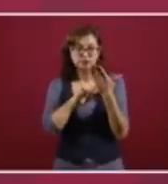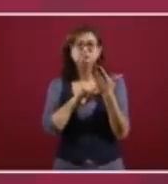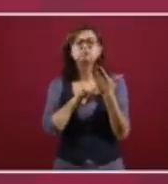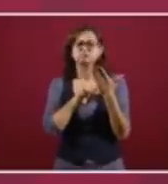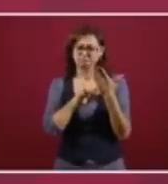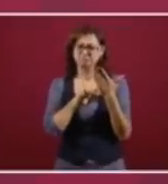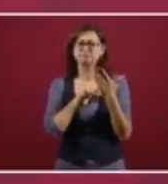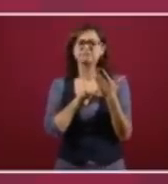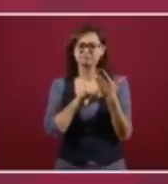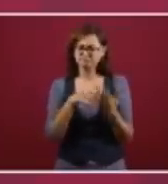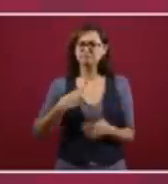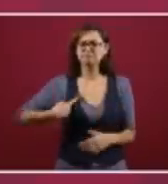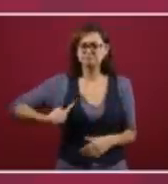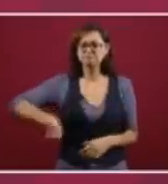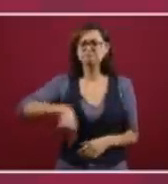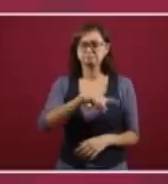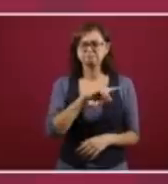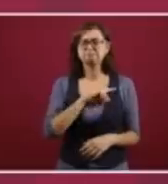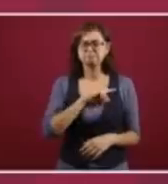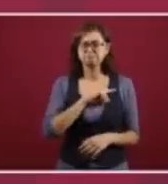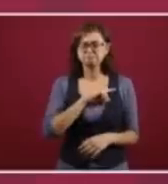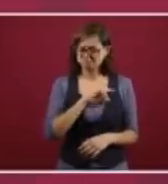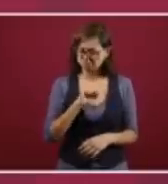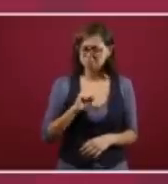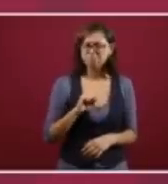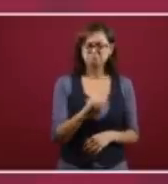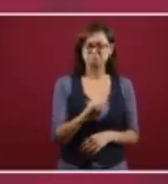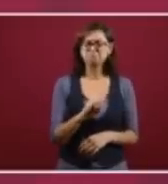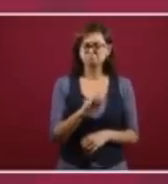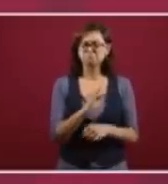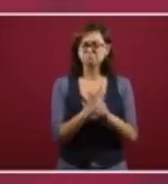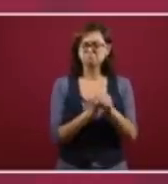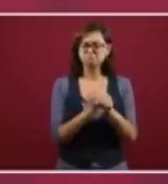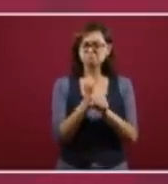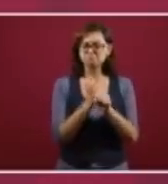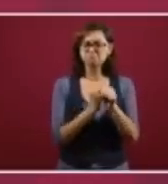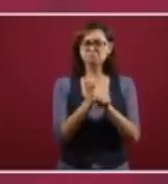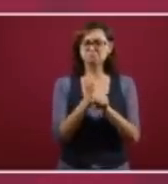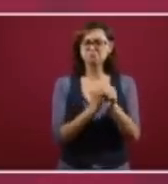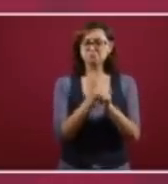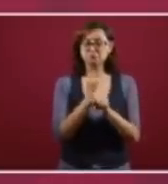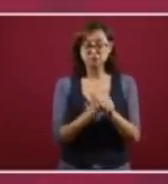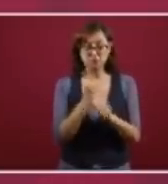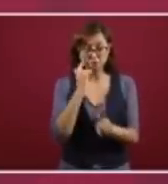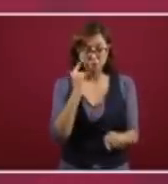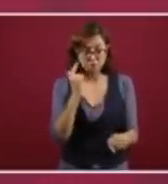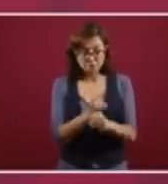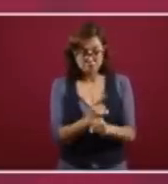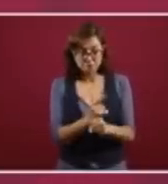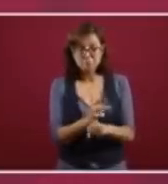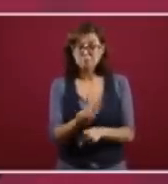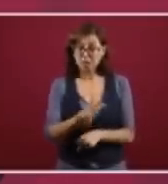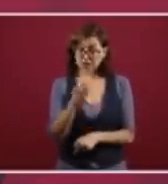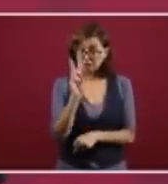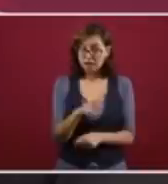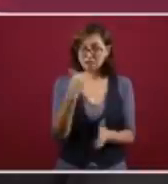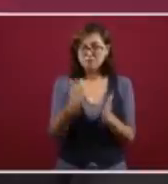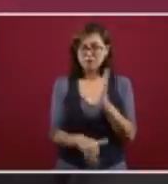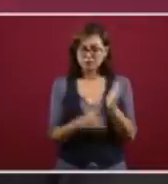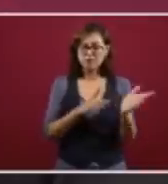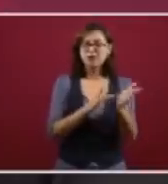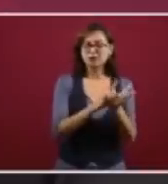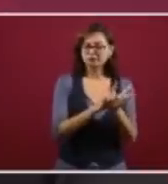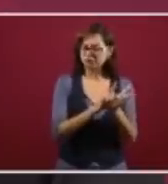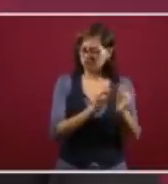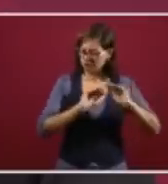vamos nosotros a investigar y si hace falta el apoyo, vamos a enviar